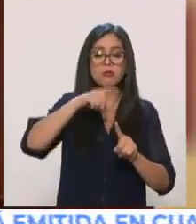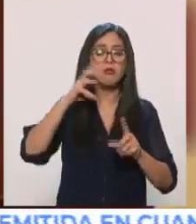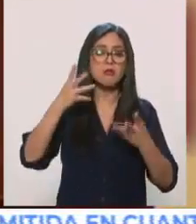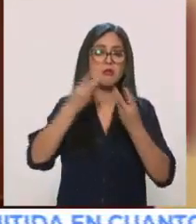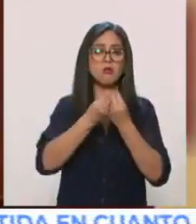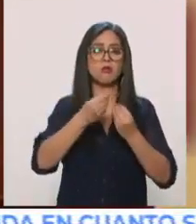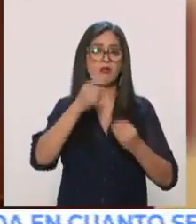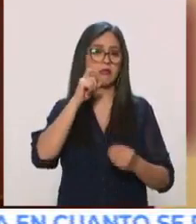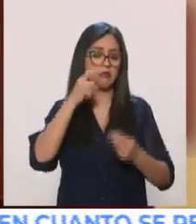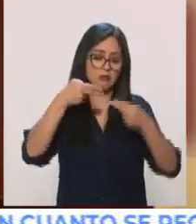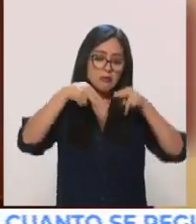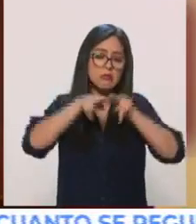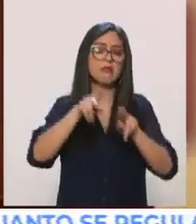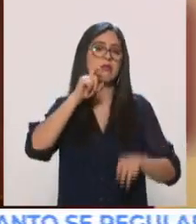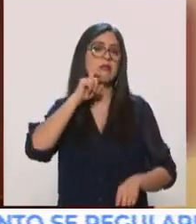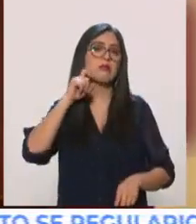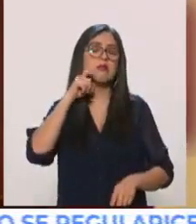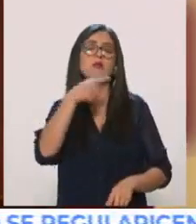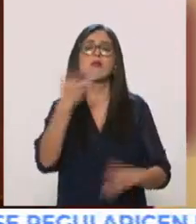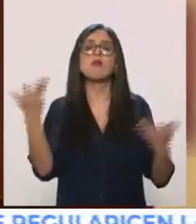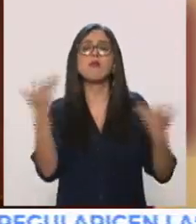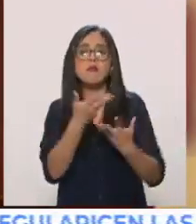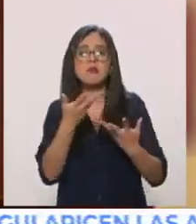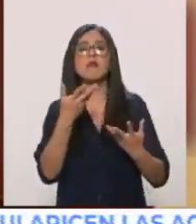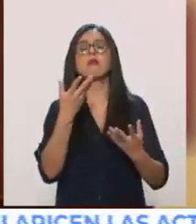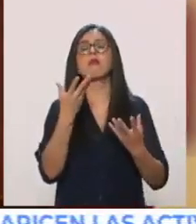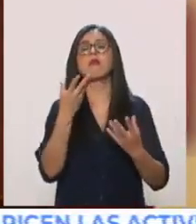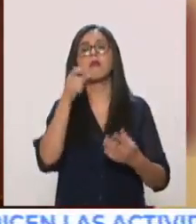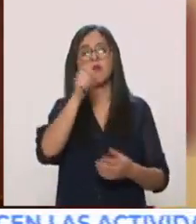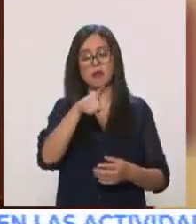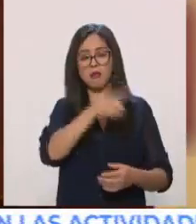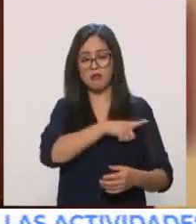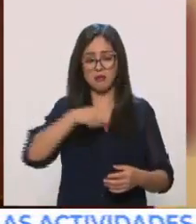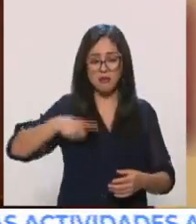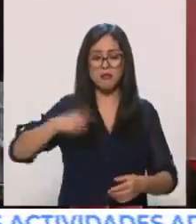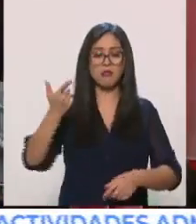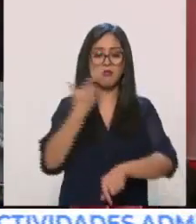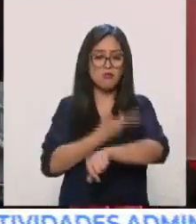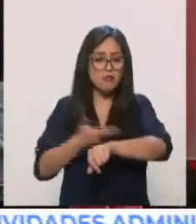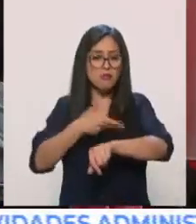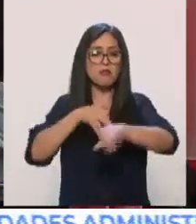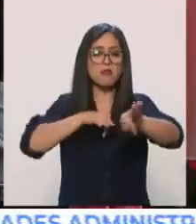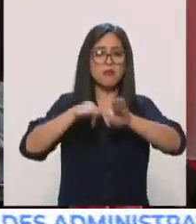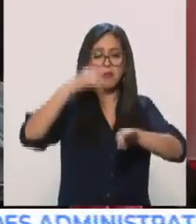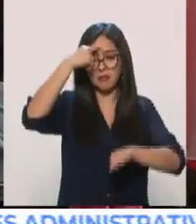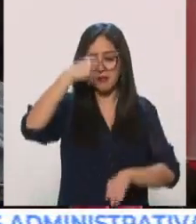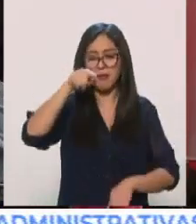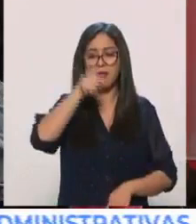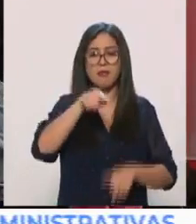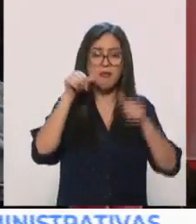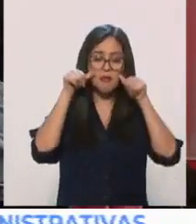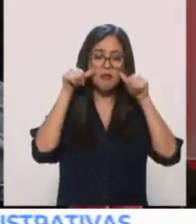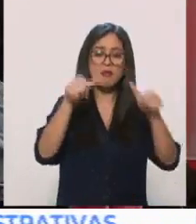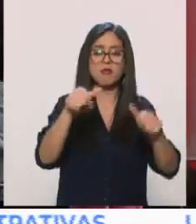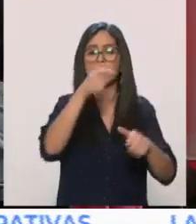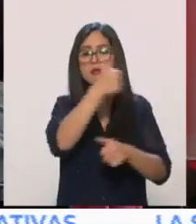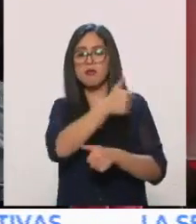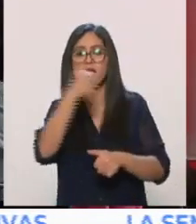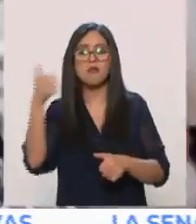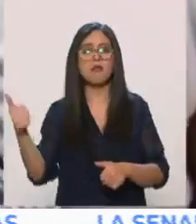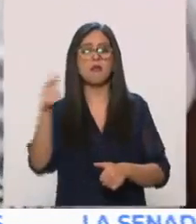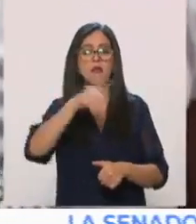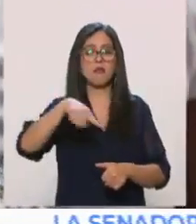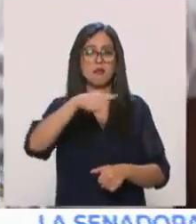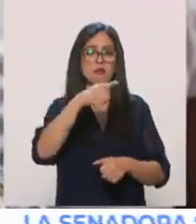es necesario intensificar los esfuerzos que garanticen no solamente la continuidad de los servicios, pero también su